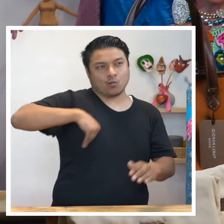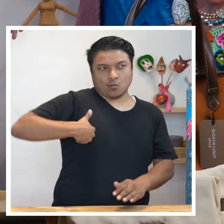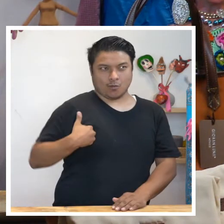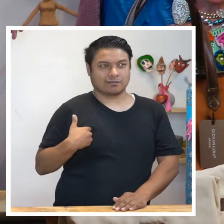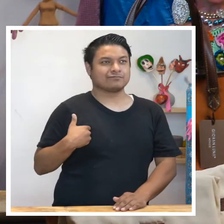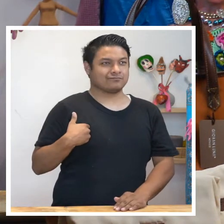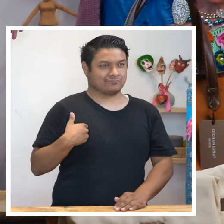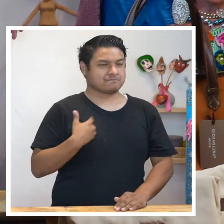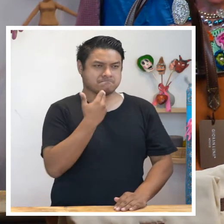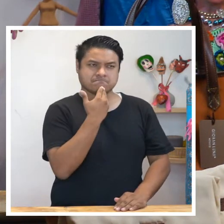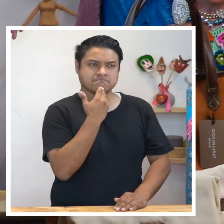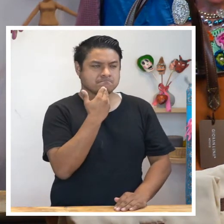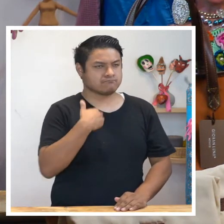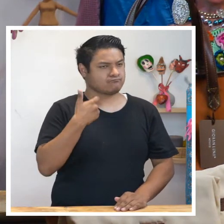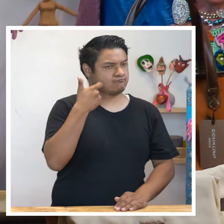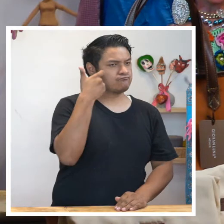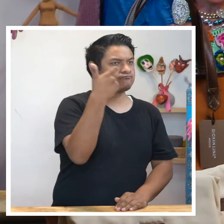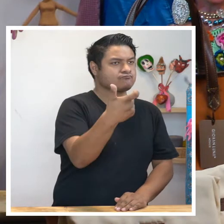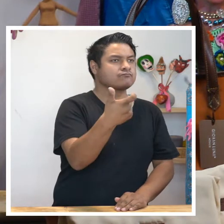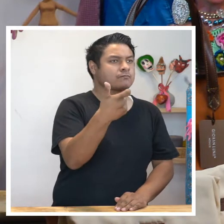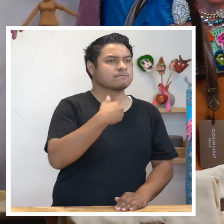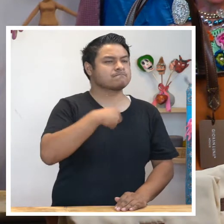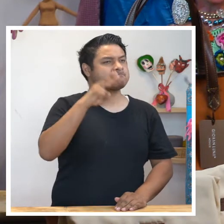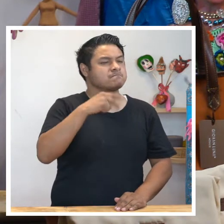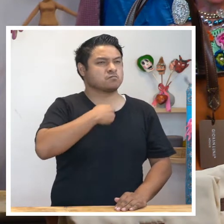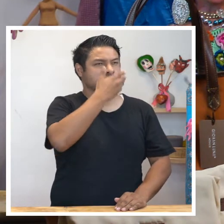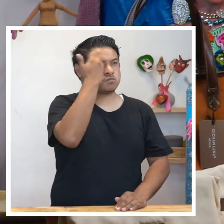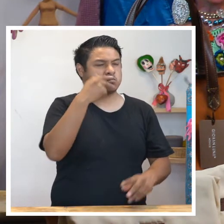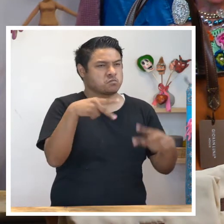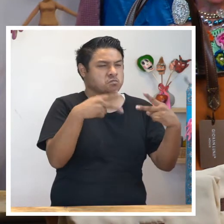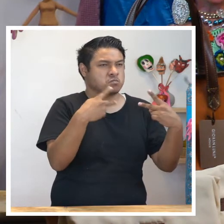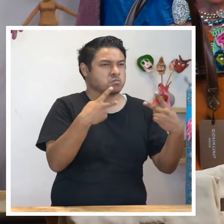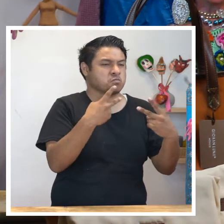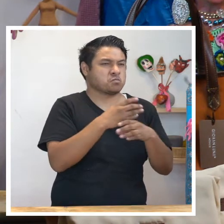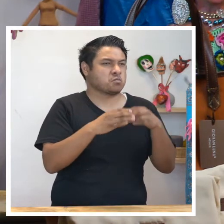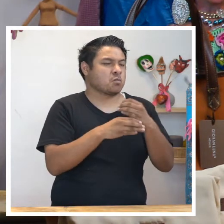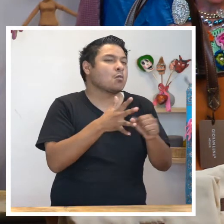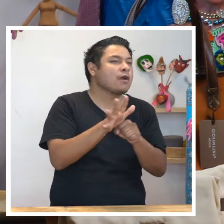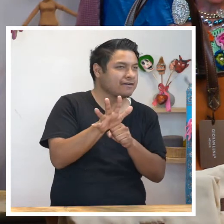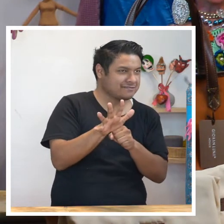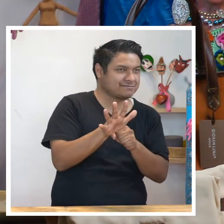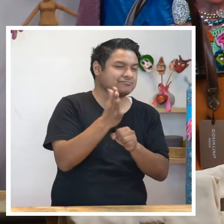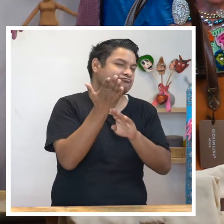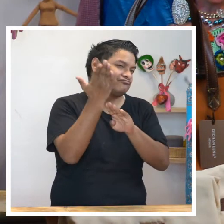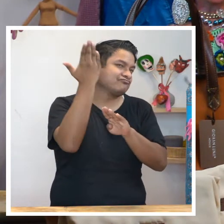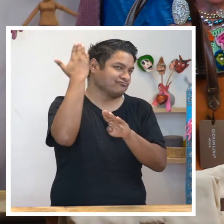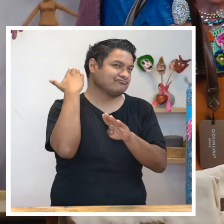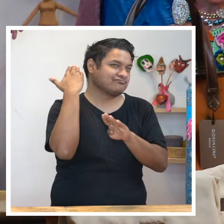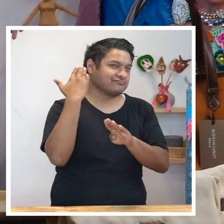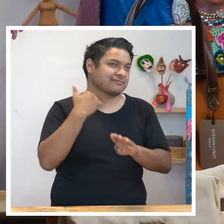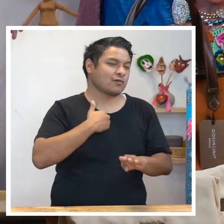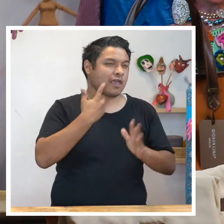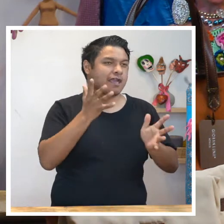Inicié con gorras, inicié con cintos. Por ahí les voy a... se van a mostrar algunas imágenes